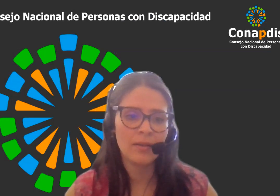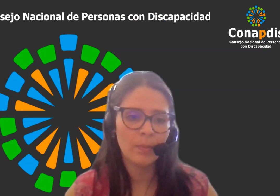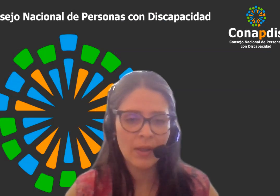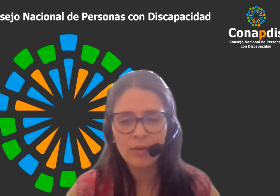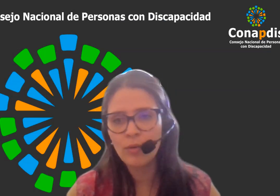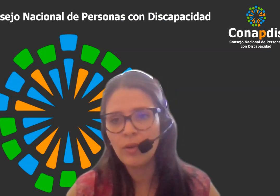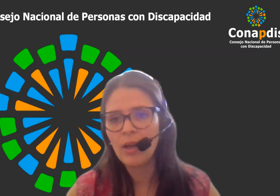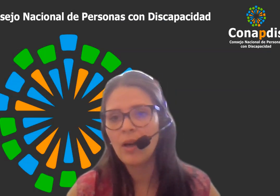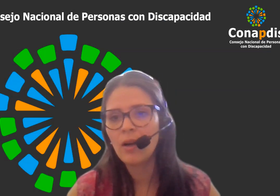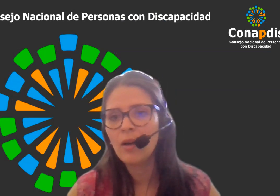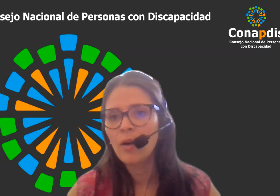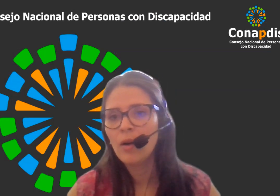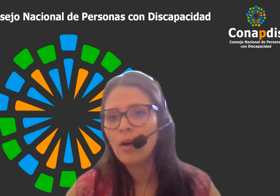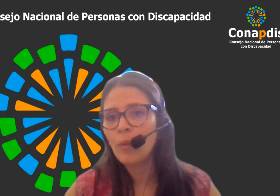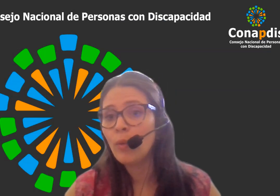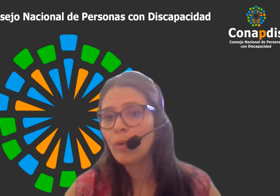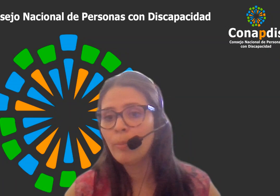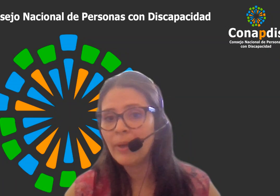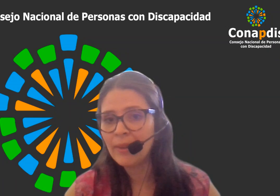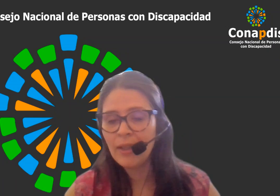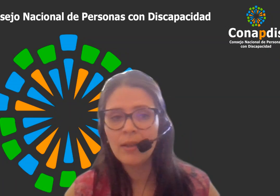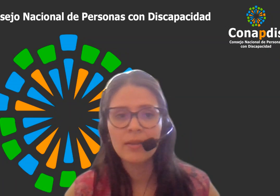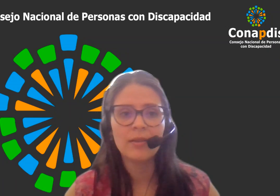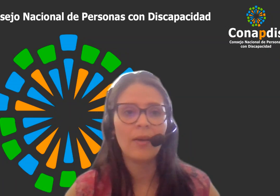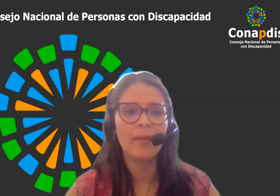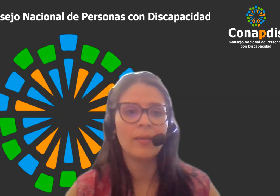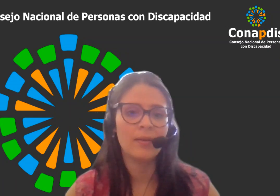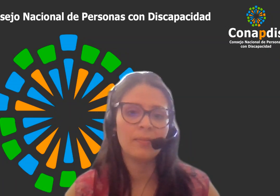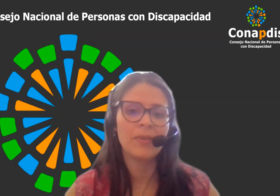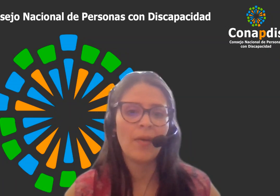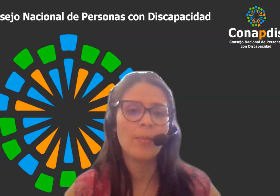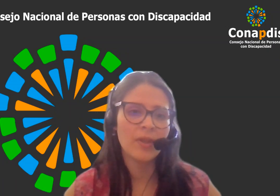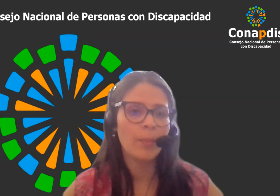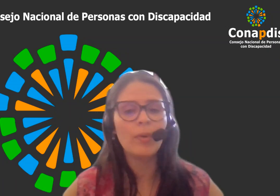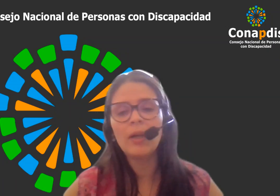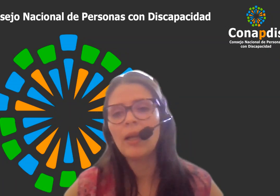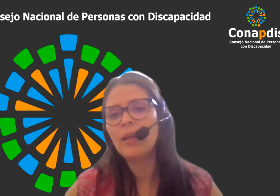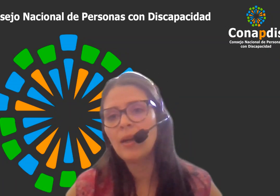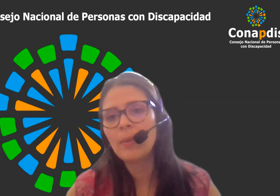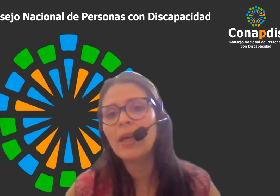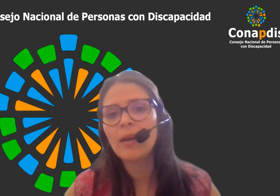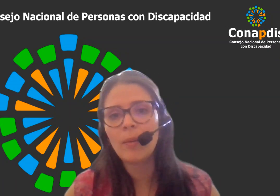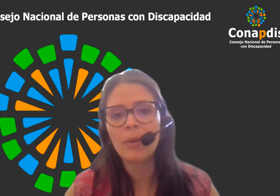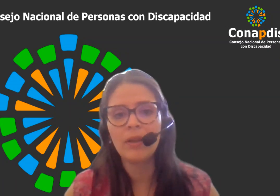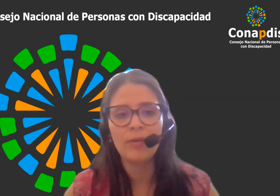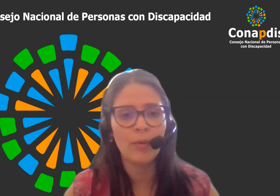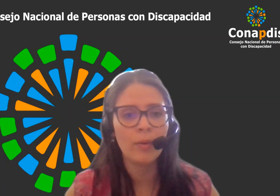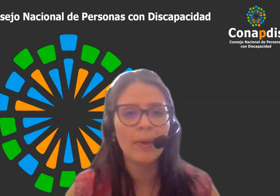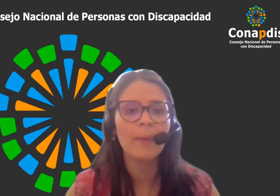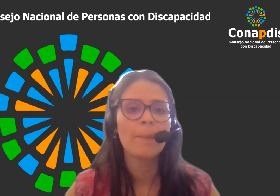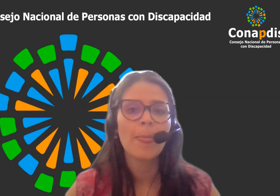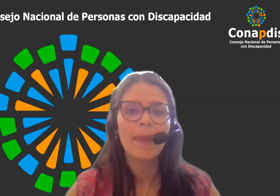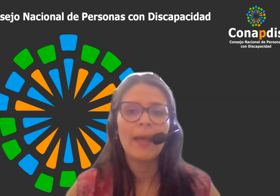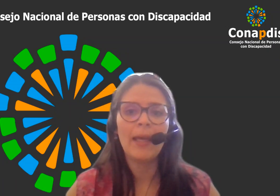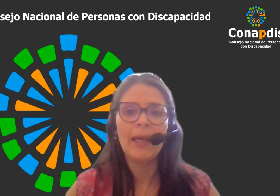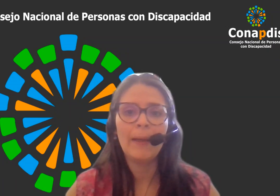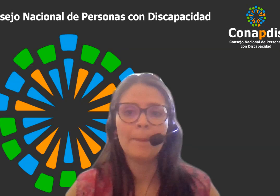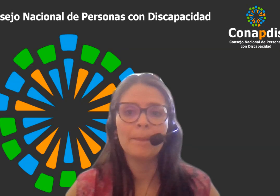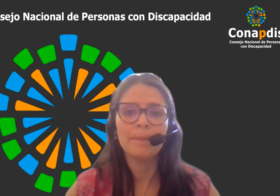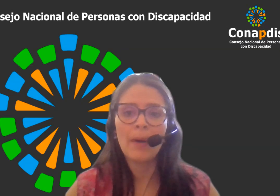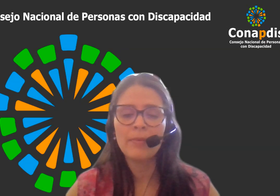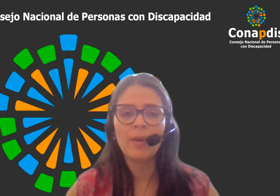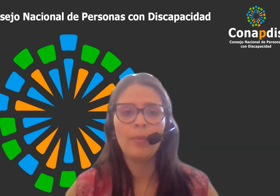que este espacio fuera un compartir sabemos que por la dinámica de la plataforma